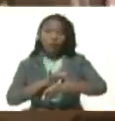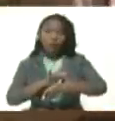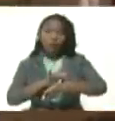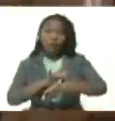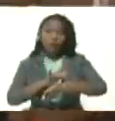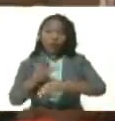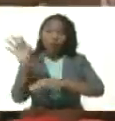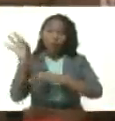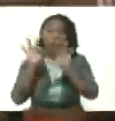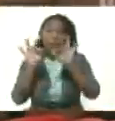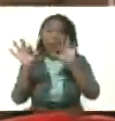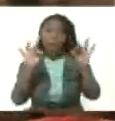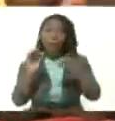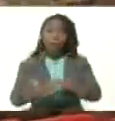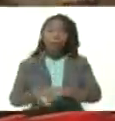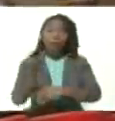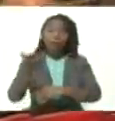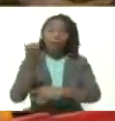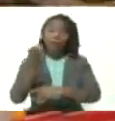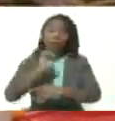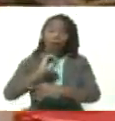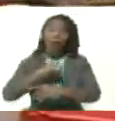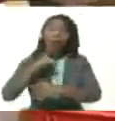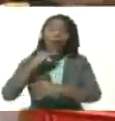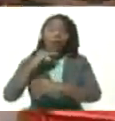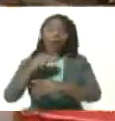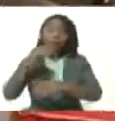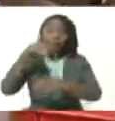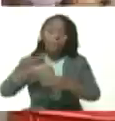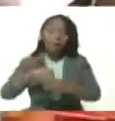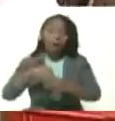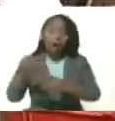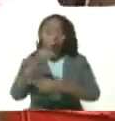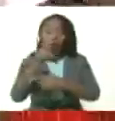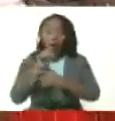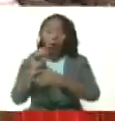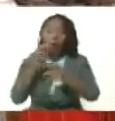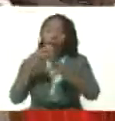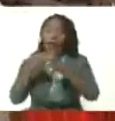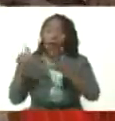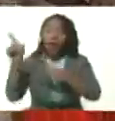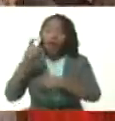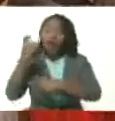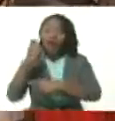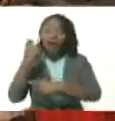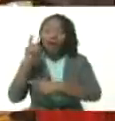seleccionamos priorizar o rellenar y buscamos el producto que le haga falta a la cubeta.